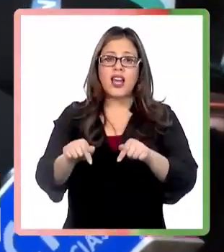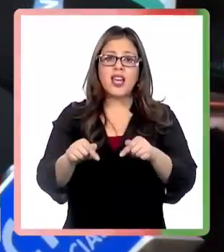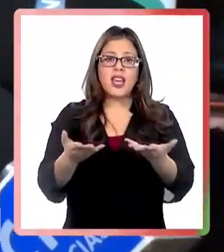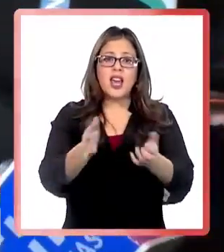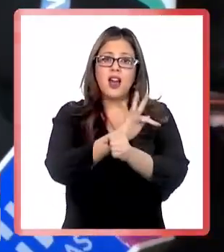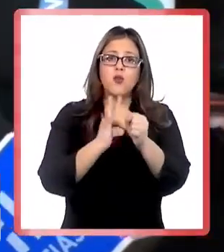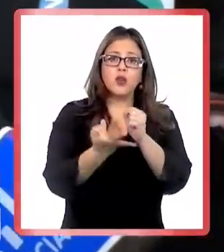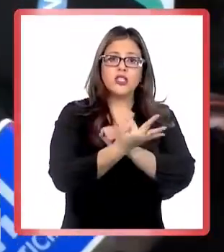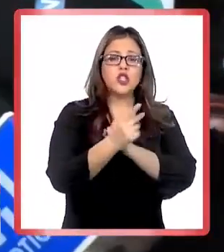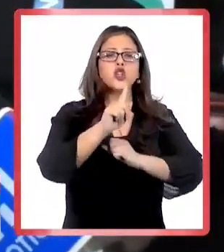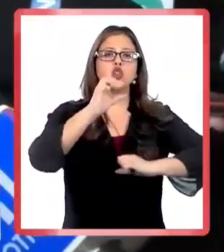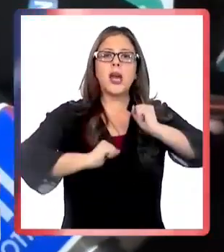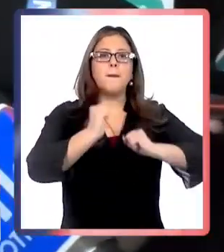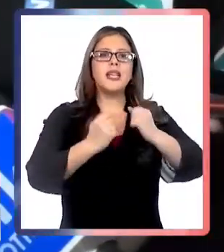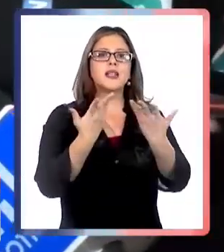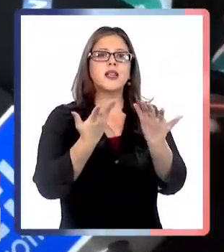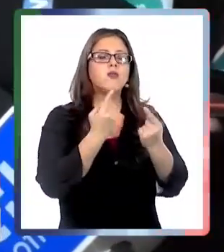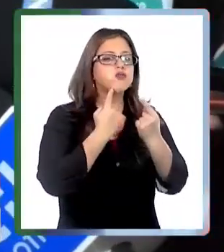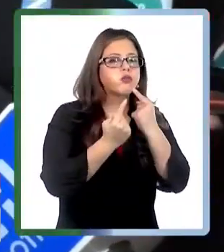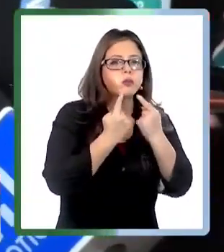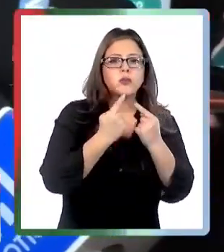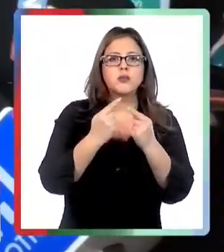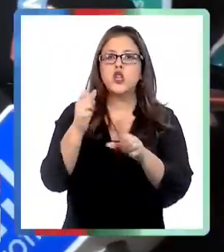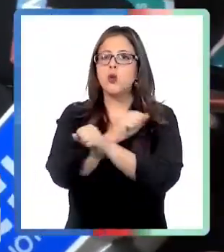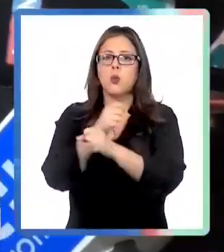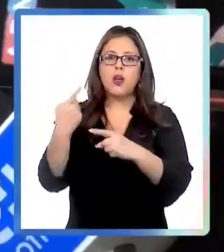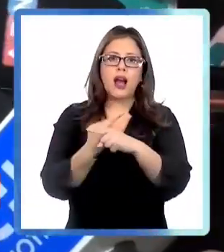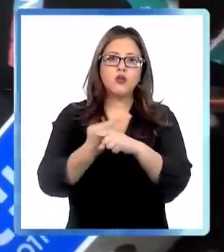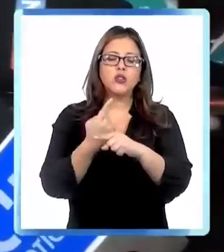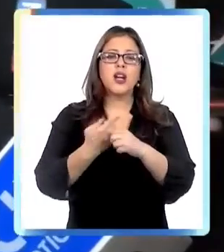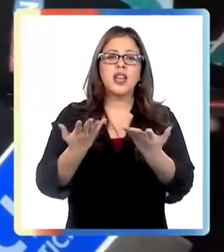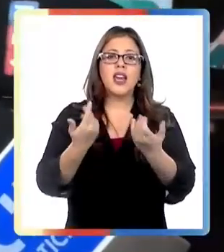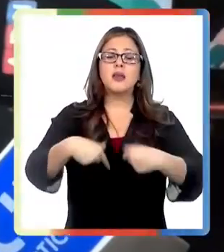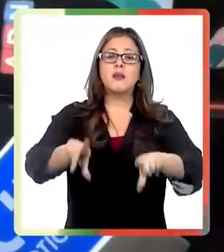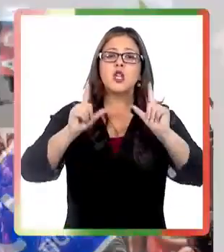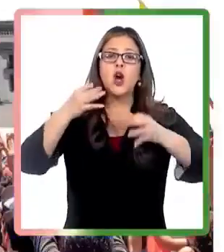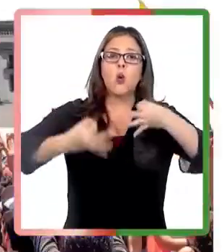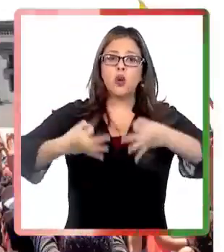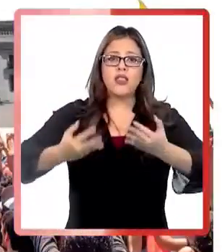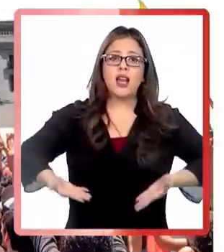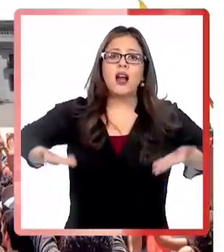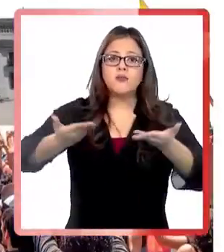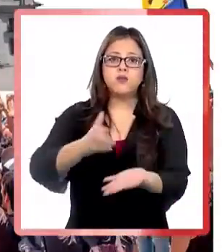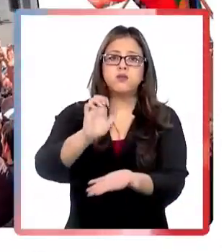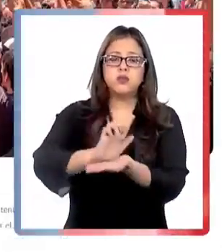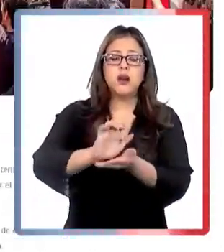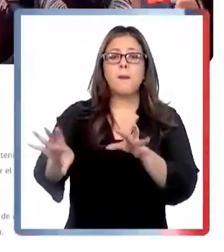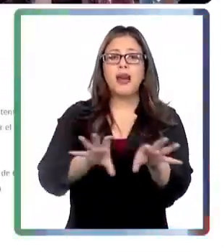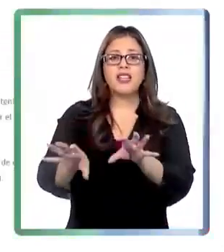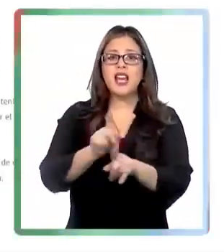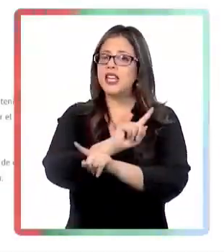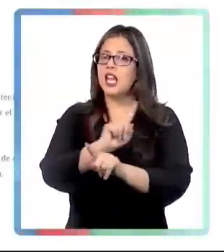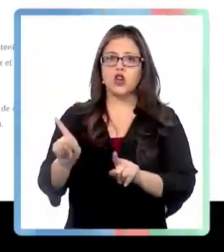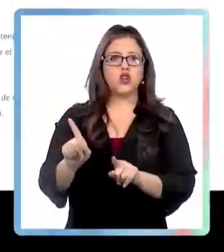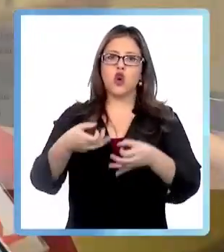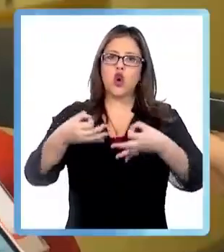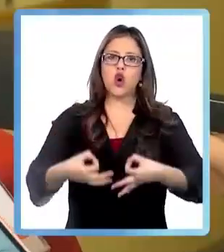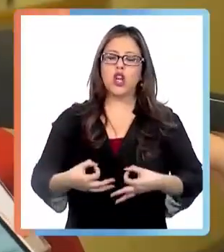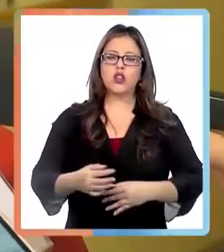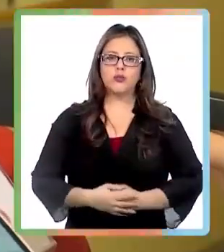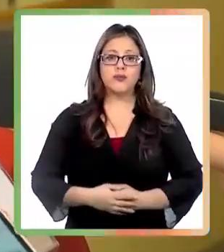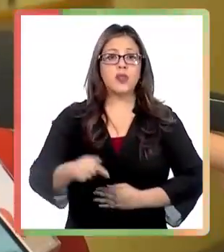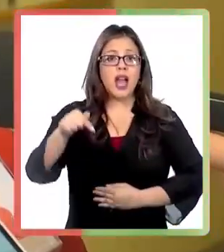pueden abusar de la personalidad jurídica que le otorga el Estado para realizar actividades que no se le corresponden. Acá por supuesto que hay algo